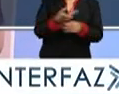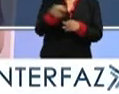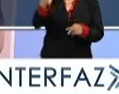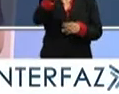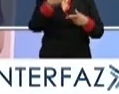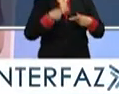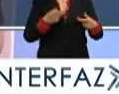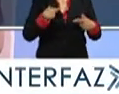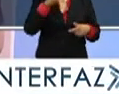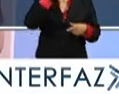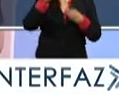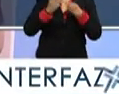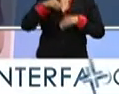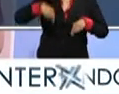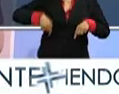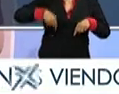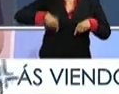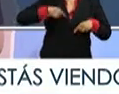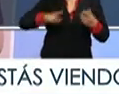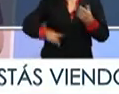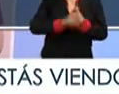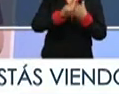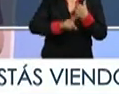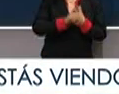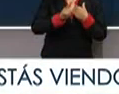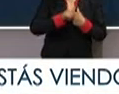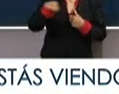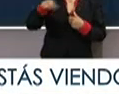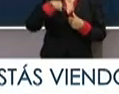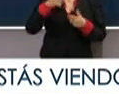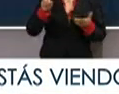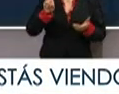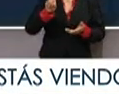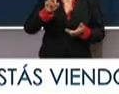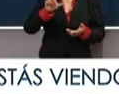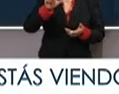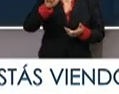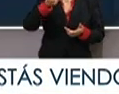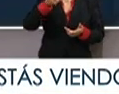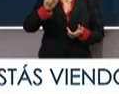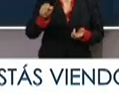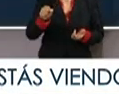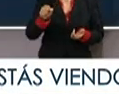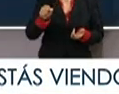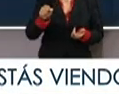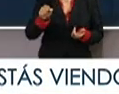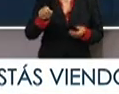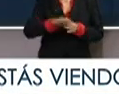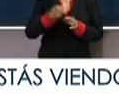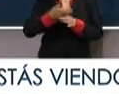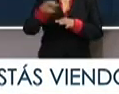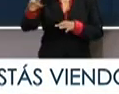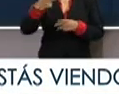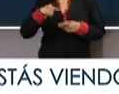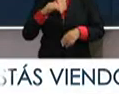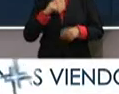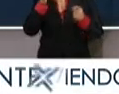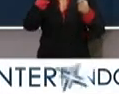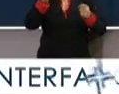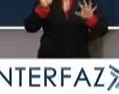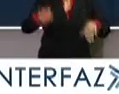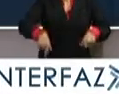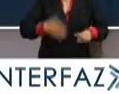que es mundial, pero aquí ha hecho crisis. Y tiene que ver con valores, o sea, cómo hemos llegado a lo que hemos llegado